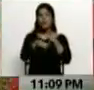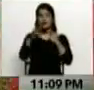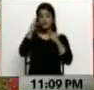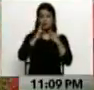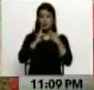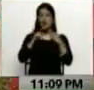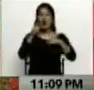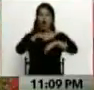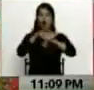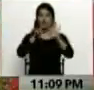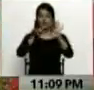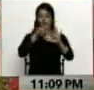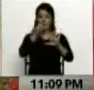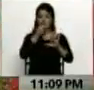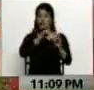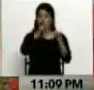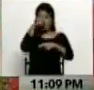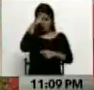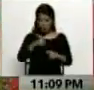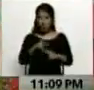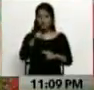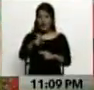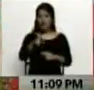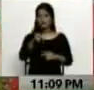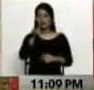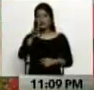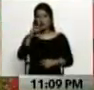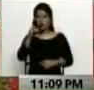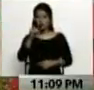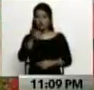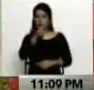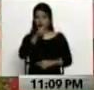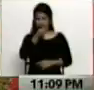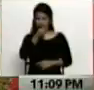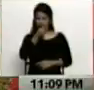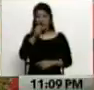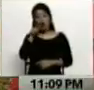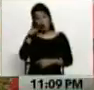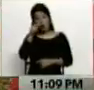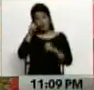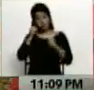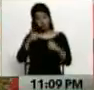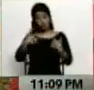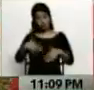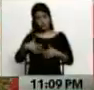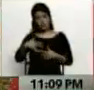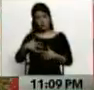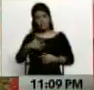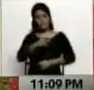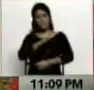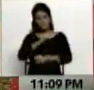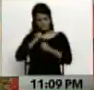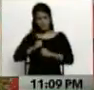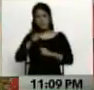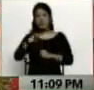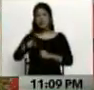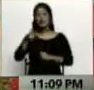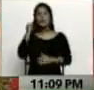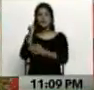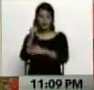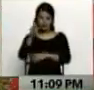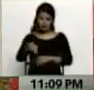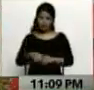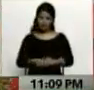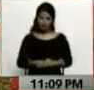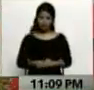estaremos en la plaza Bolívar A las 6 de la tarde rindiendo el homenaje a Ricardo Durán otro Guerrero